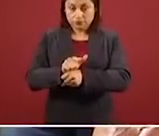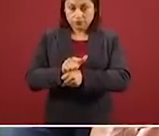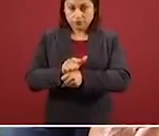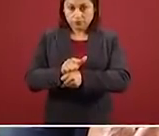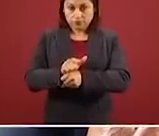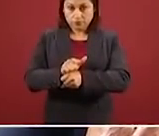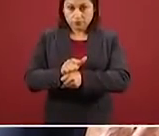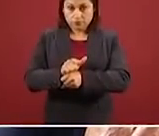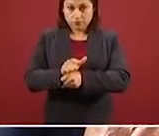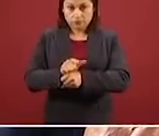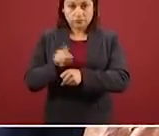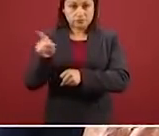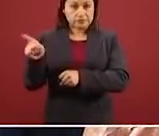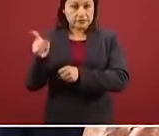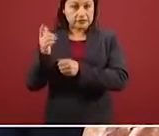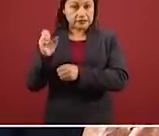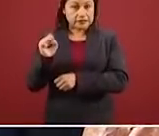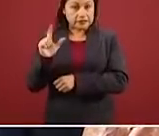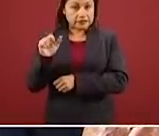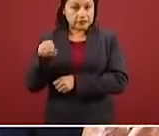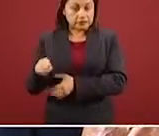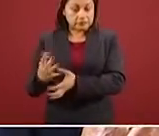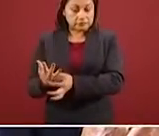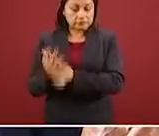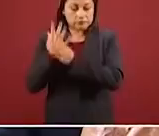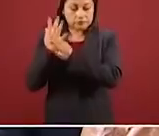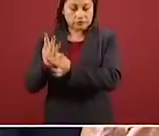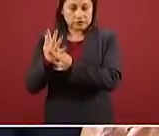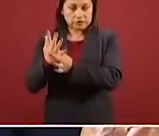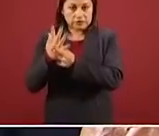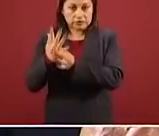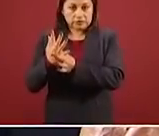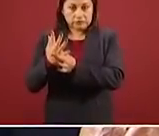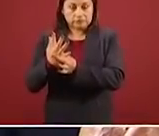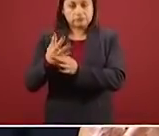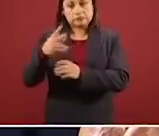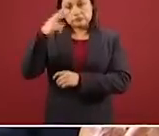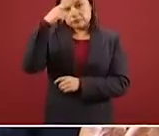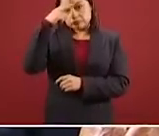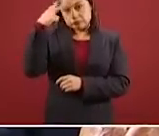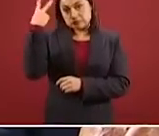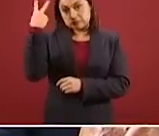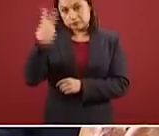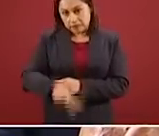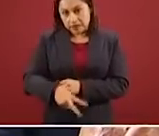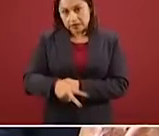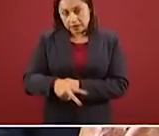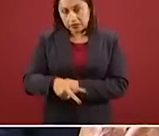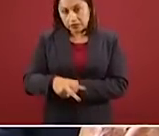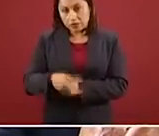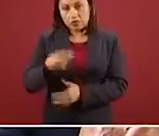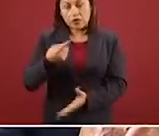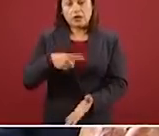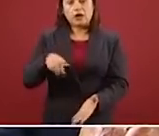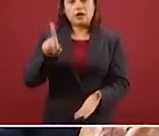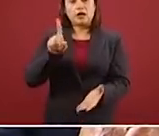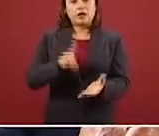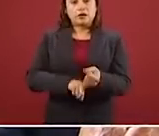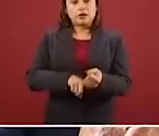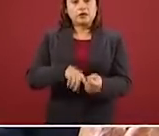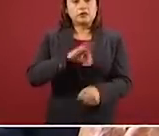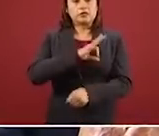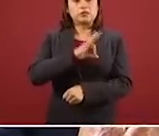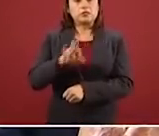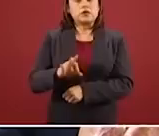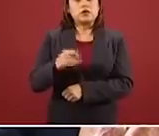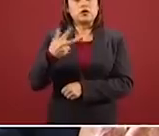En 15 palabras, él dice, cito, México es un país donde se puede tener tasas de 8% en